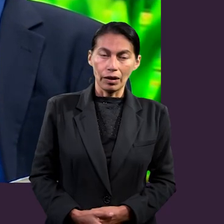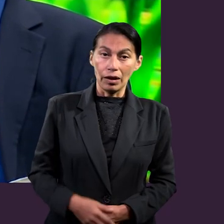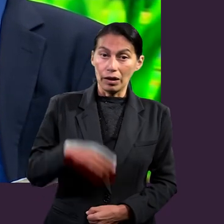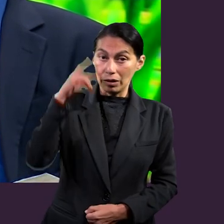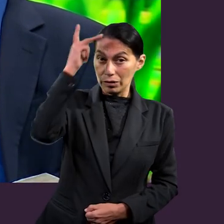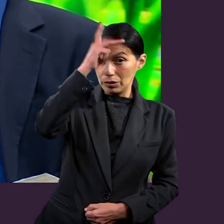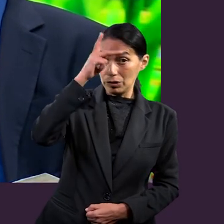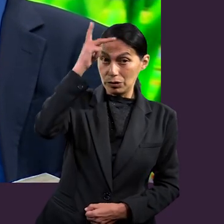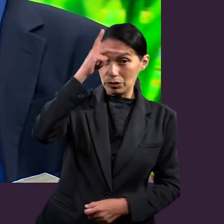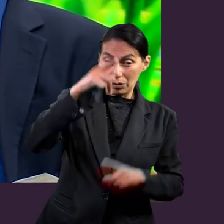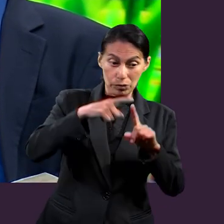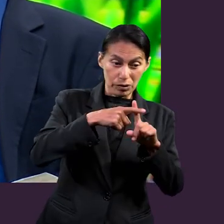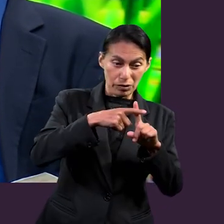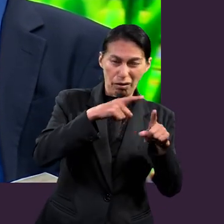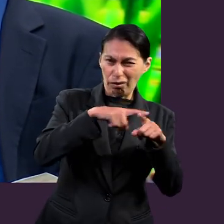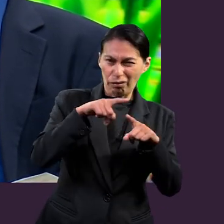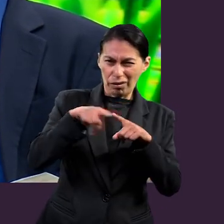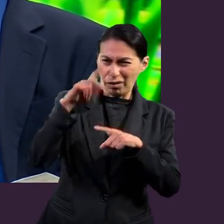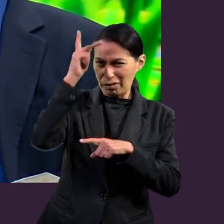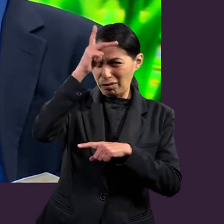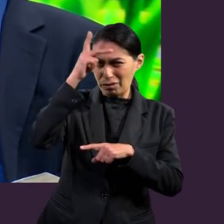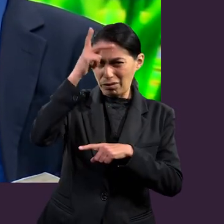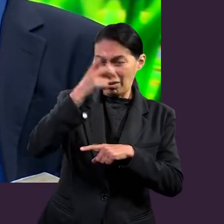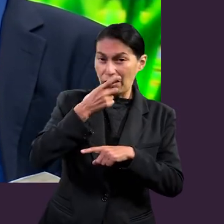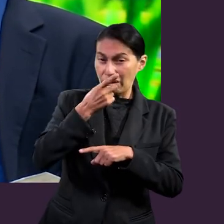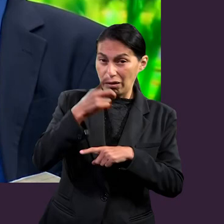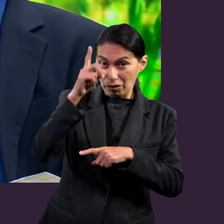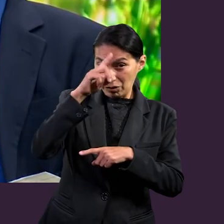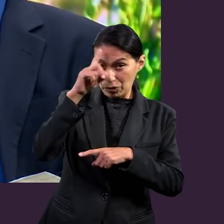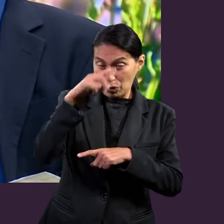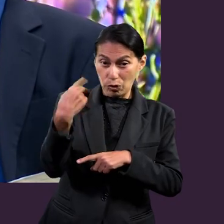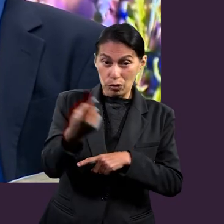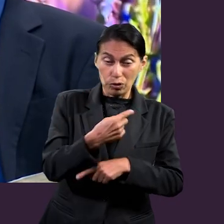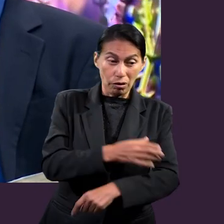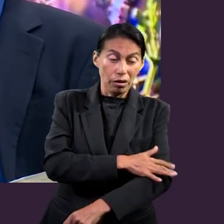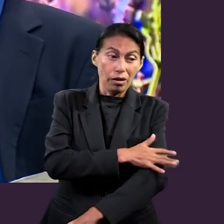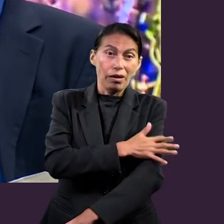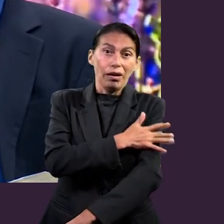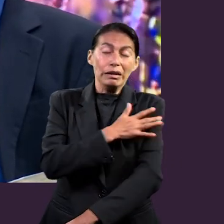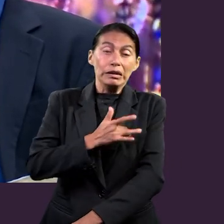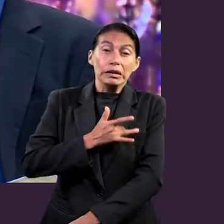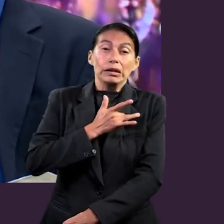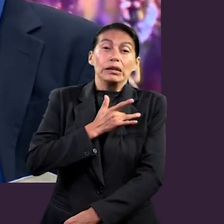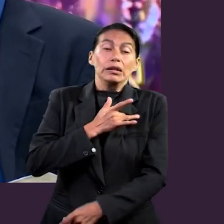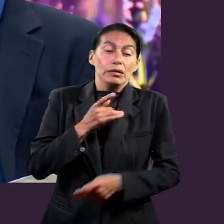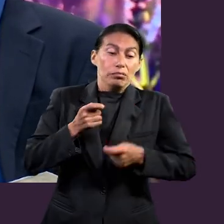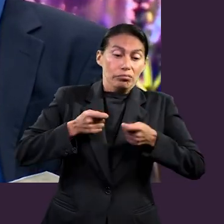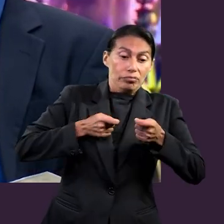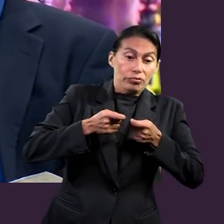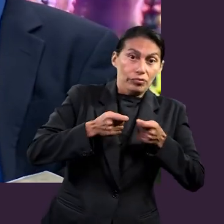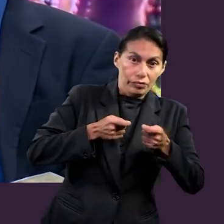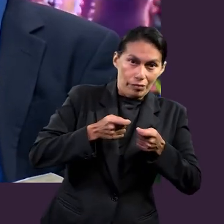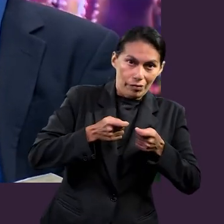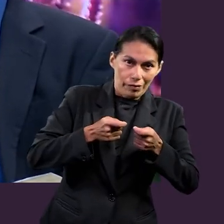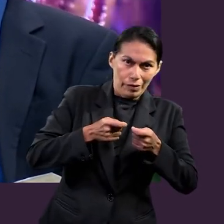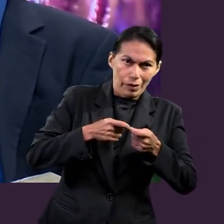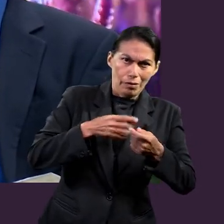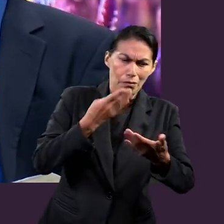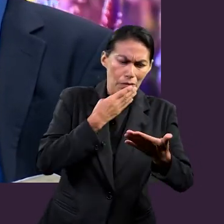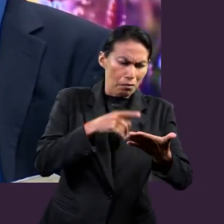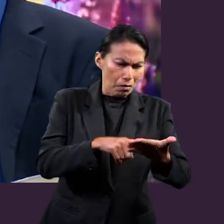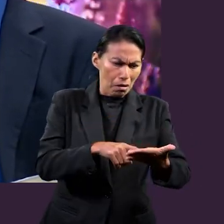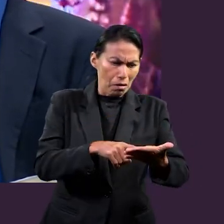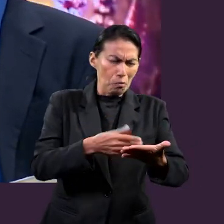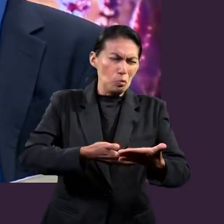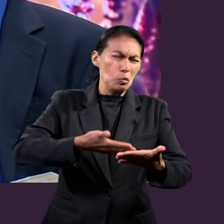La psicología positiva y otras psicologías nos dicen que debemos aprender a manejar nuestras emociones. Ya la Biblia